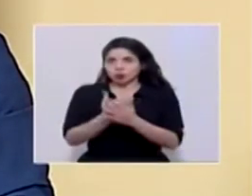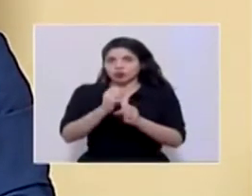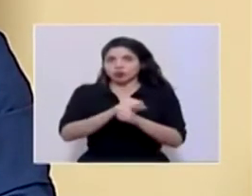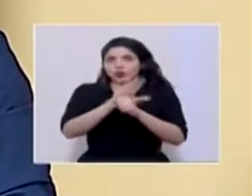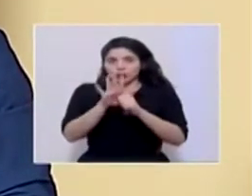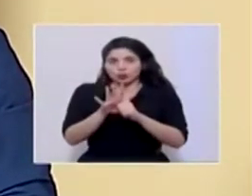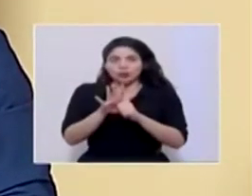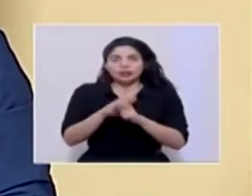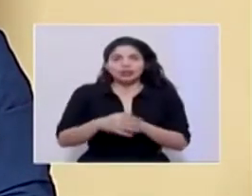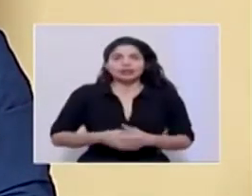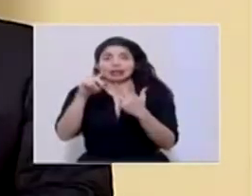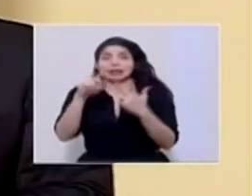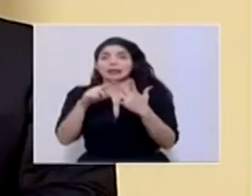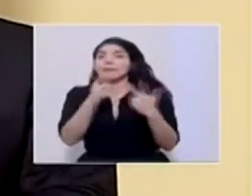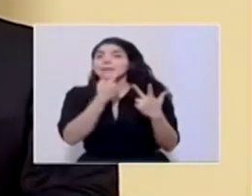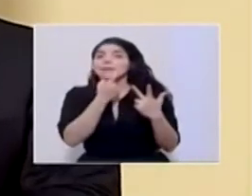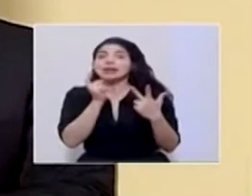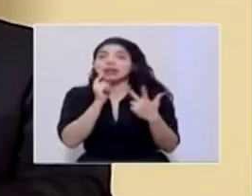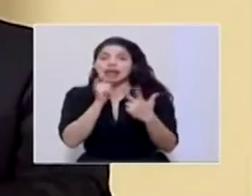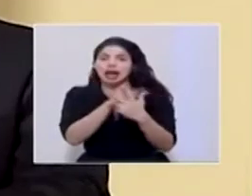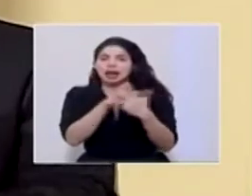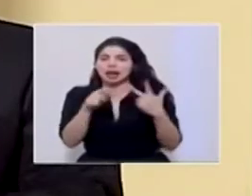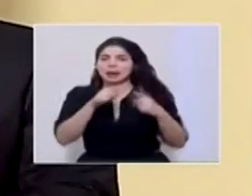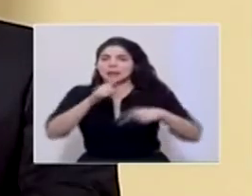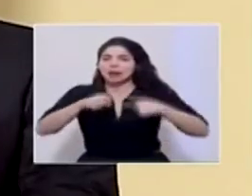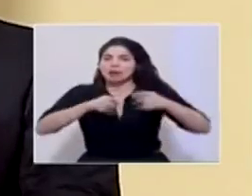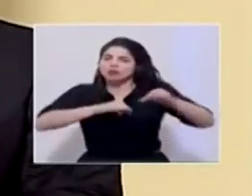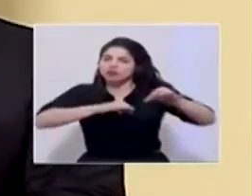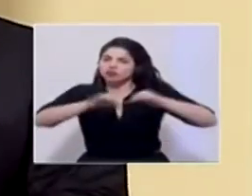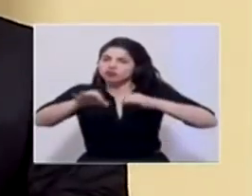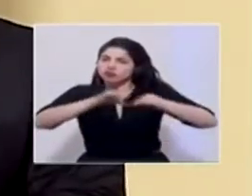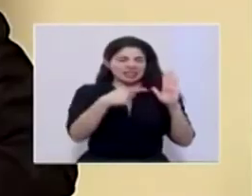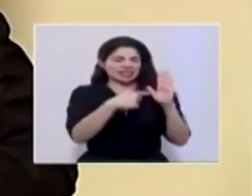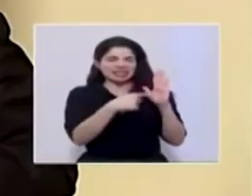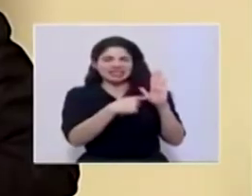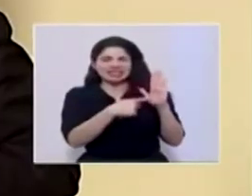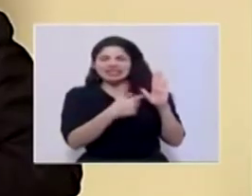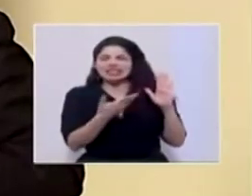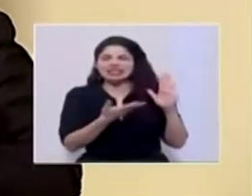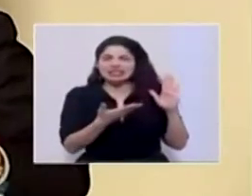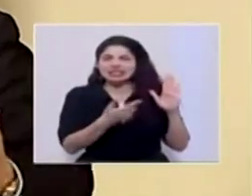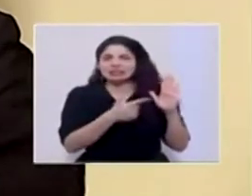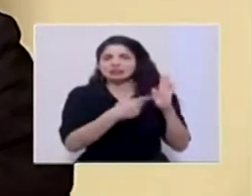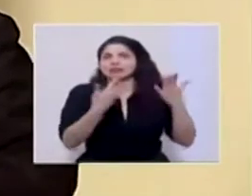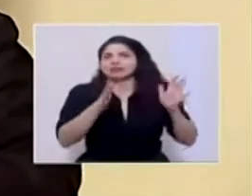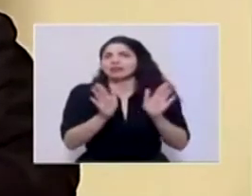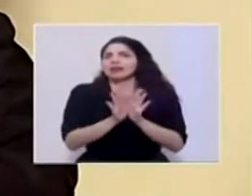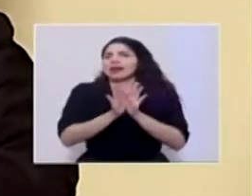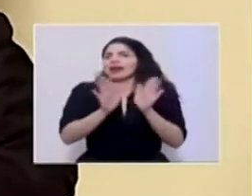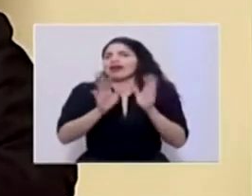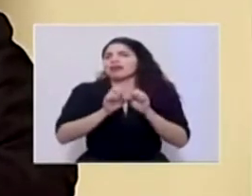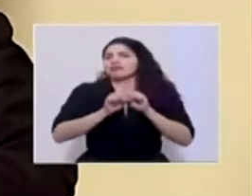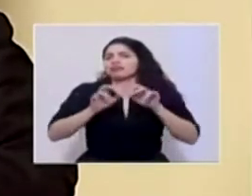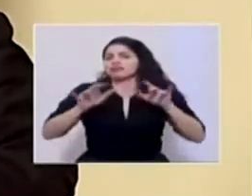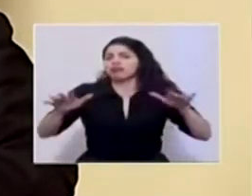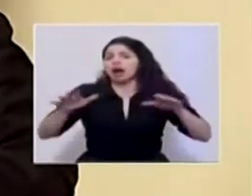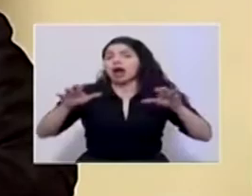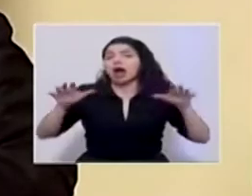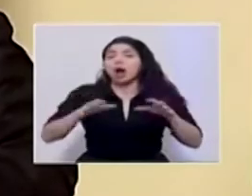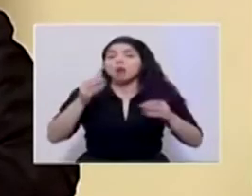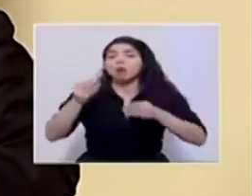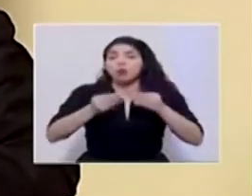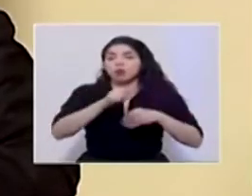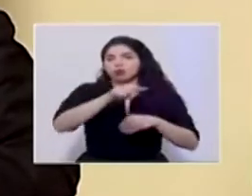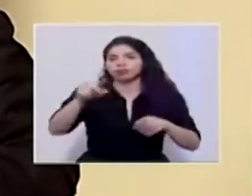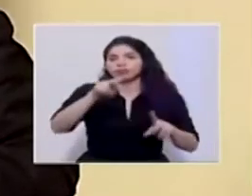se divide en dos fases que se alternarán nueve días de apertura y 12 días de restricción y nuevamente